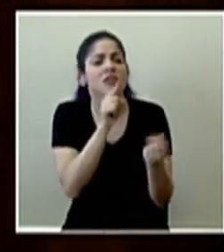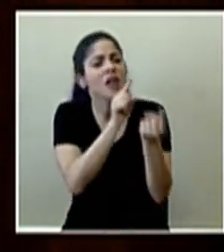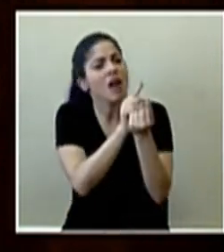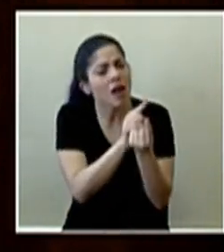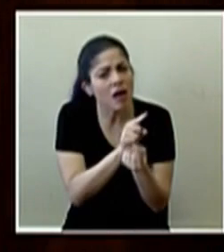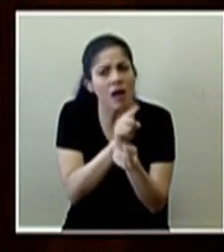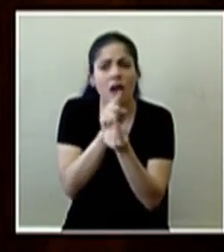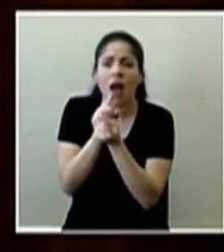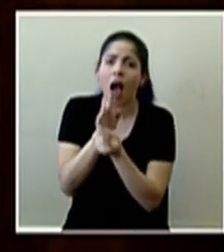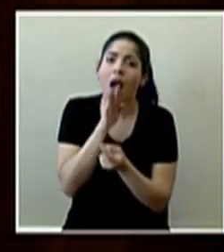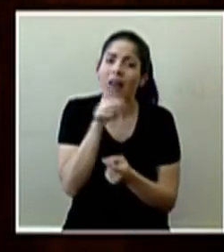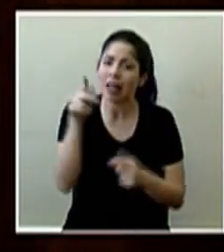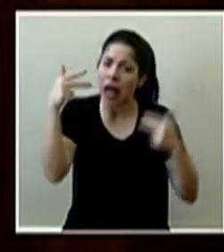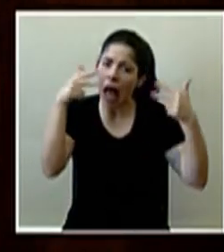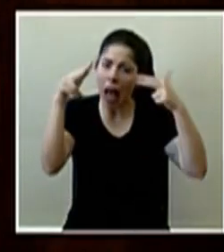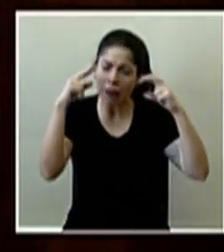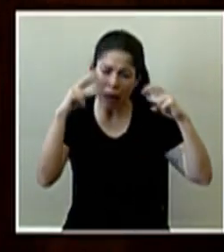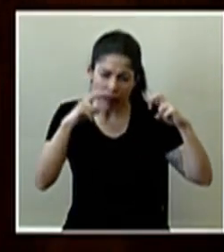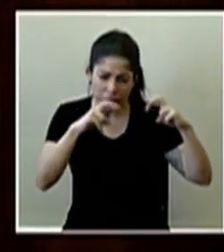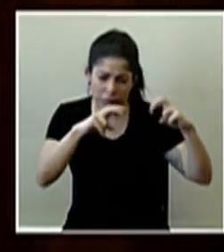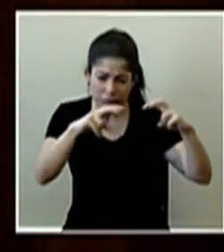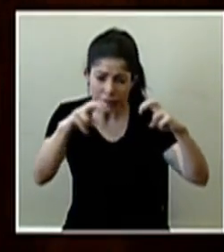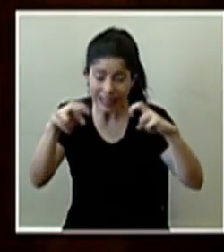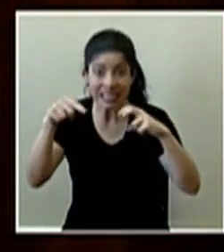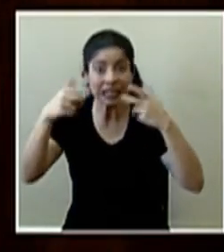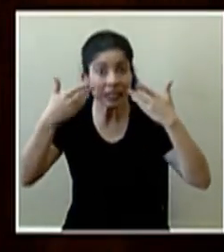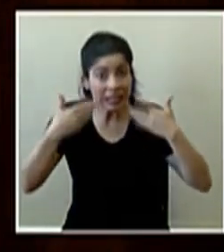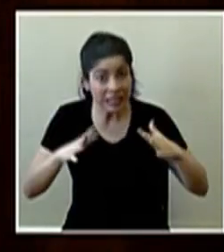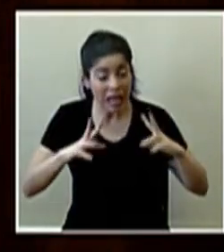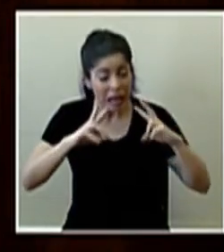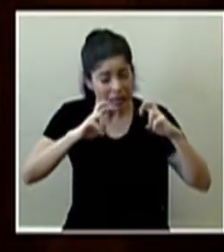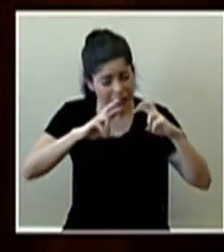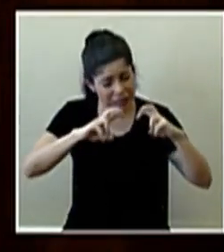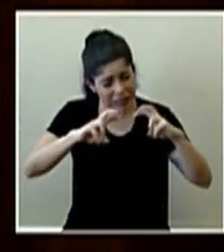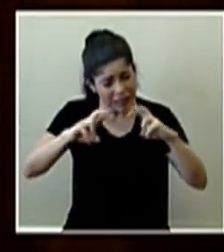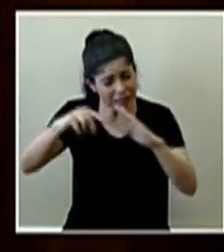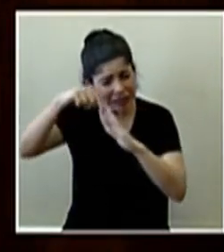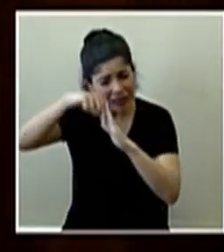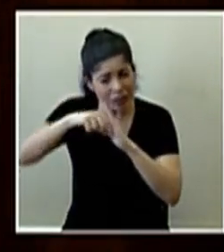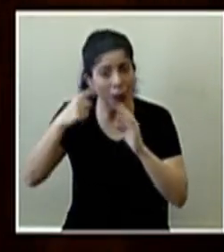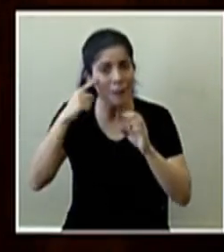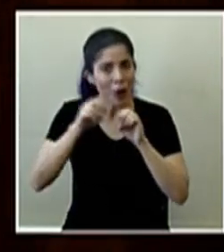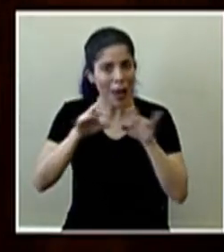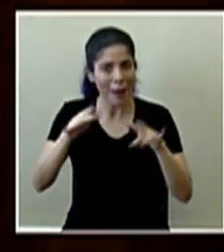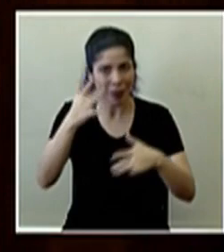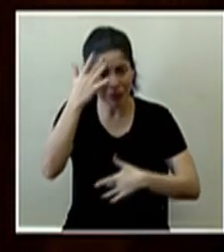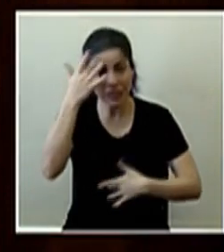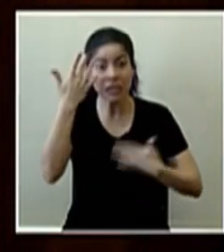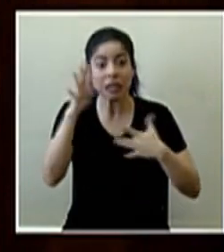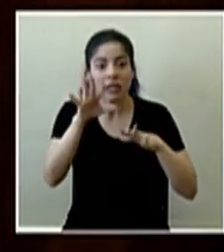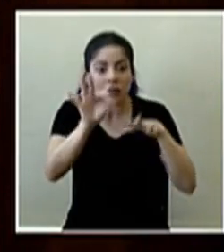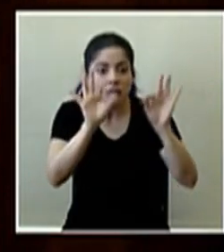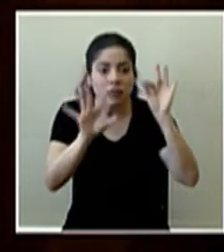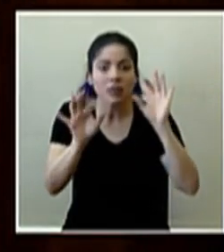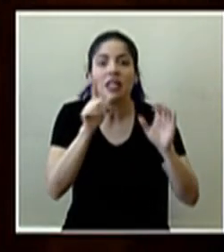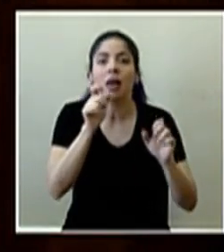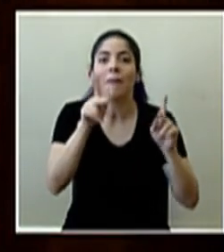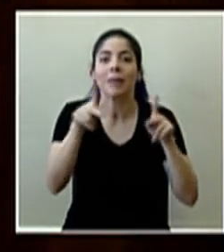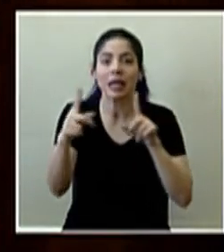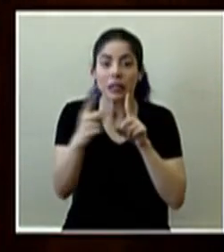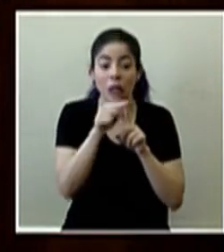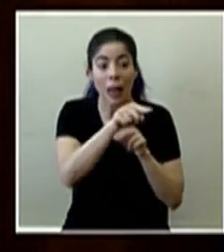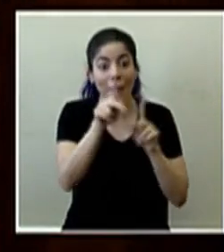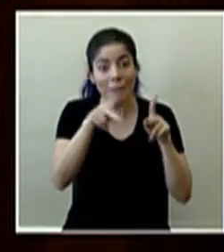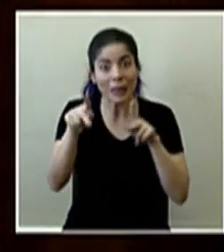tuvo contacto y ese barrido epidemiológico se ha hecho los contactos y aislar